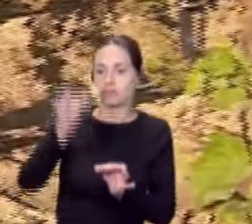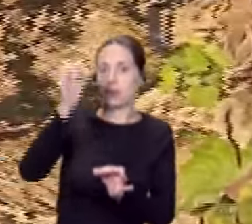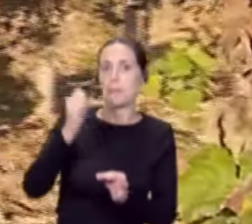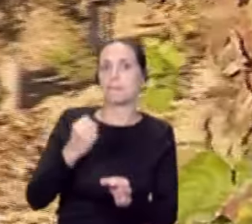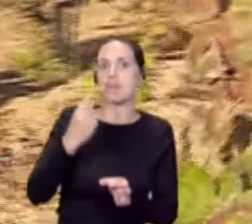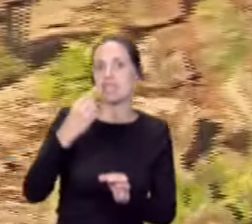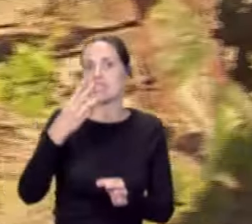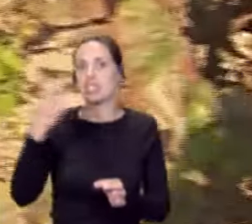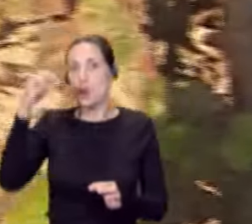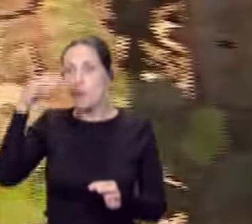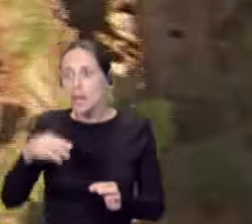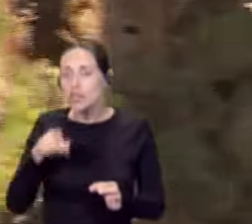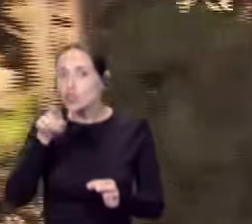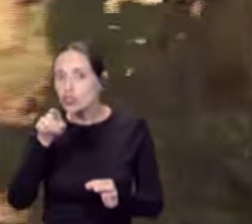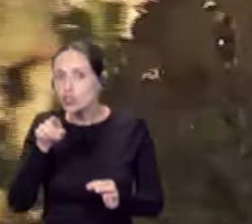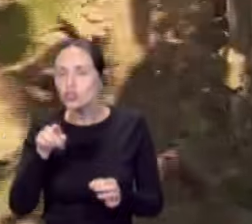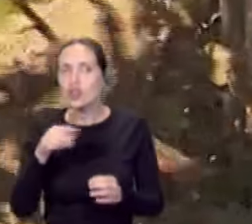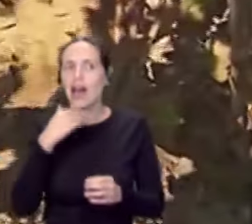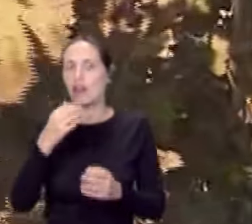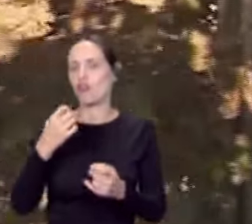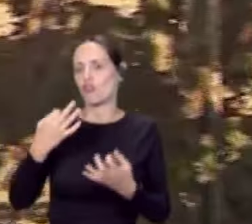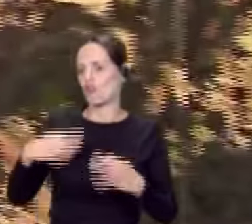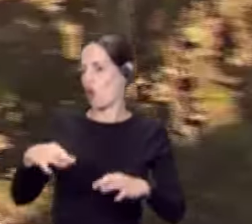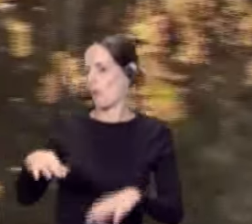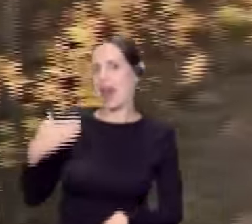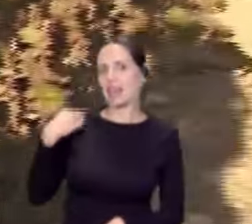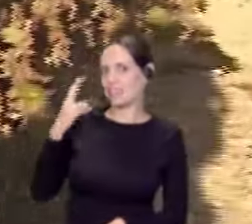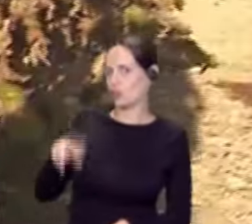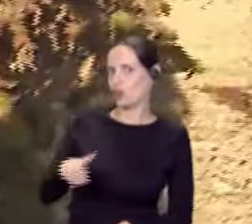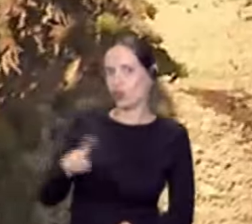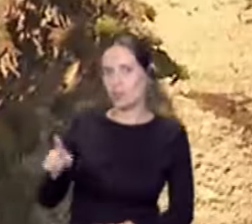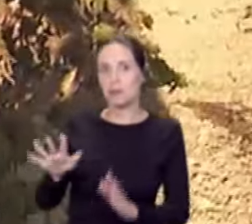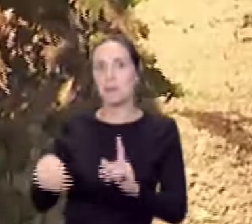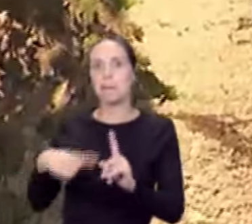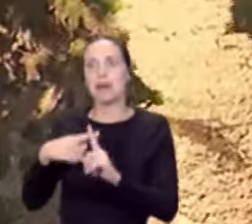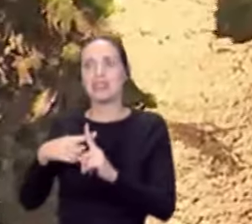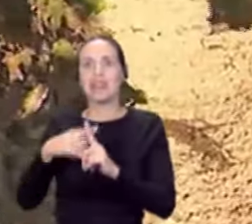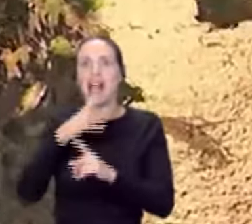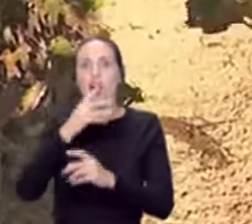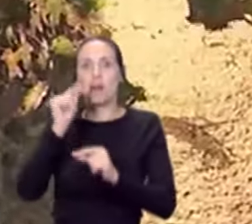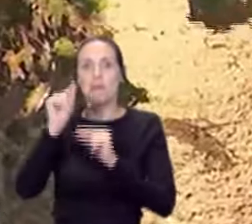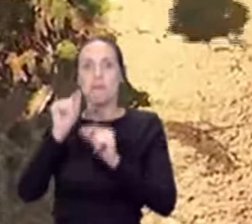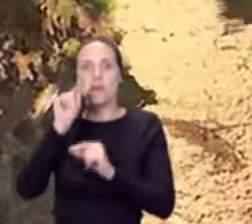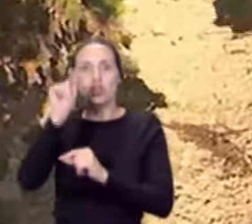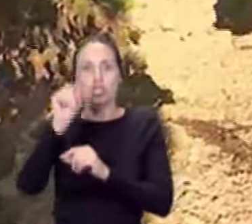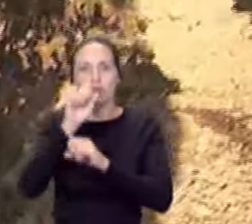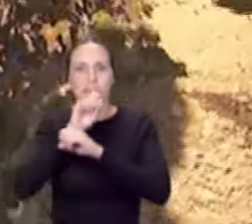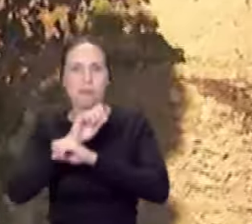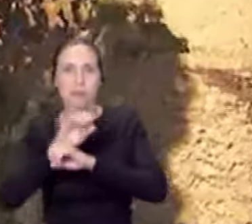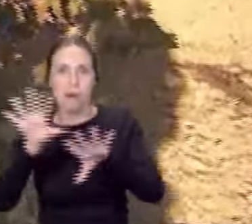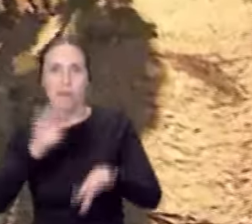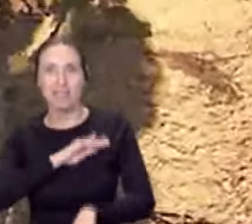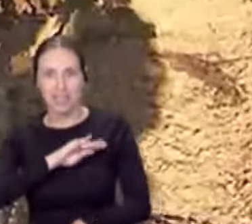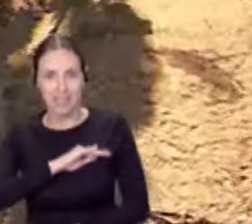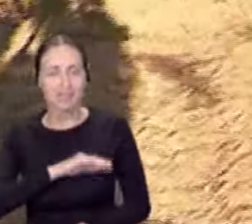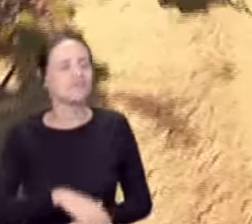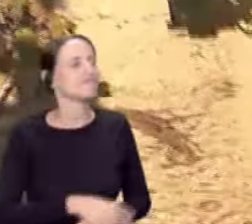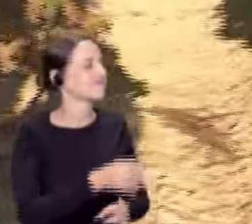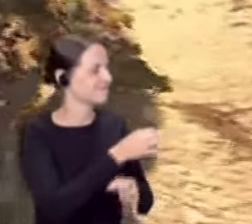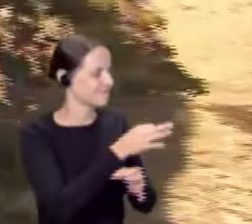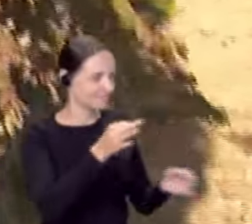algo común antes y tampoco con tanta extensión, se ha extendido bastante. Exactamente, sí. Lo